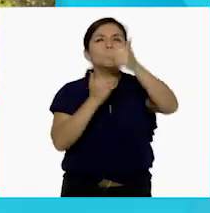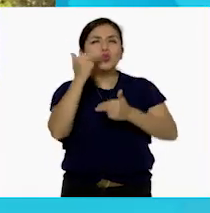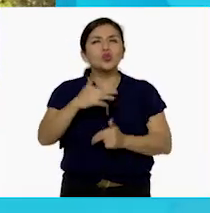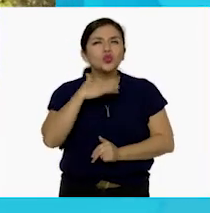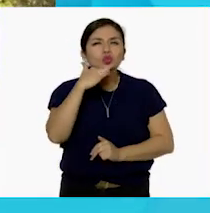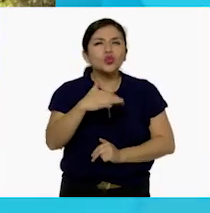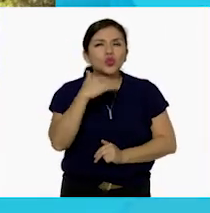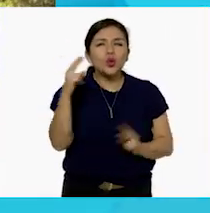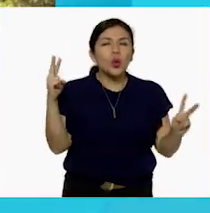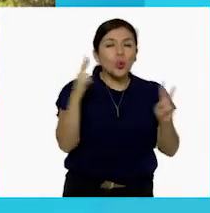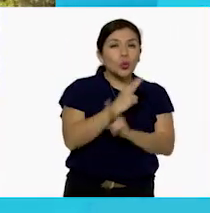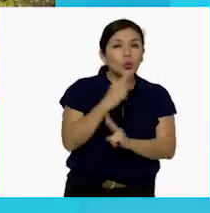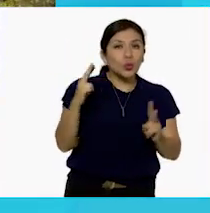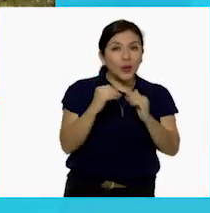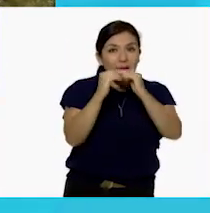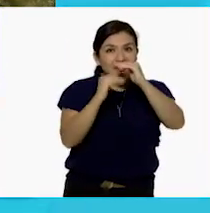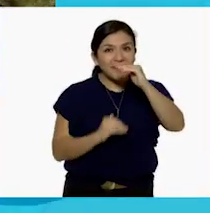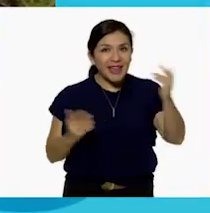contaminación del aire.